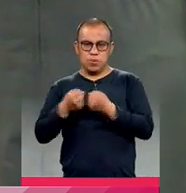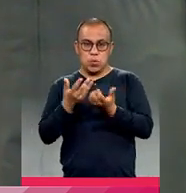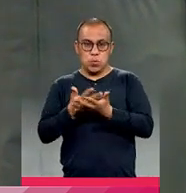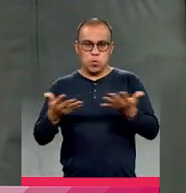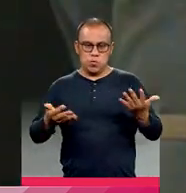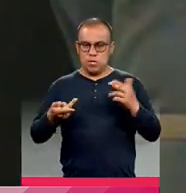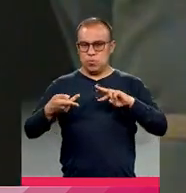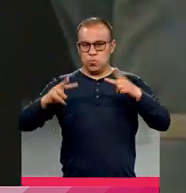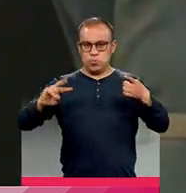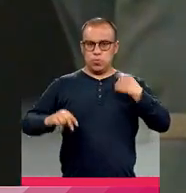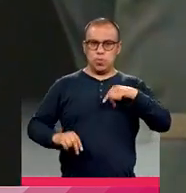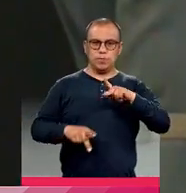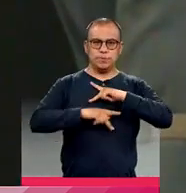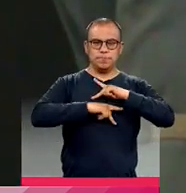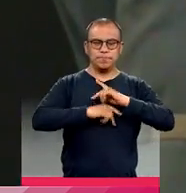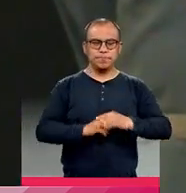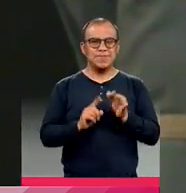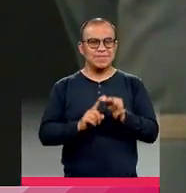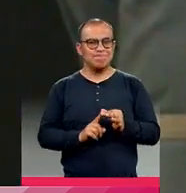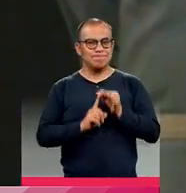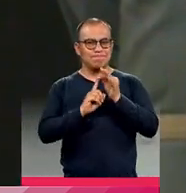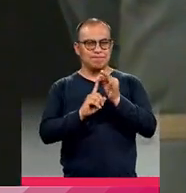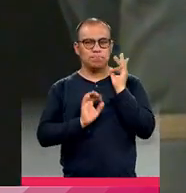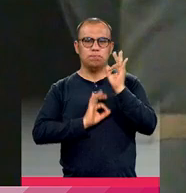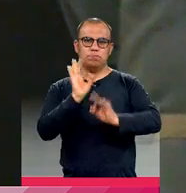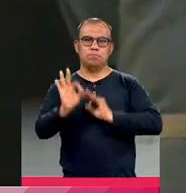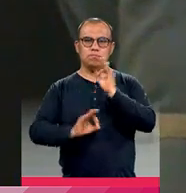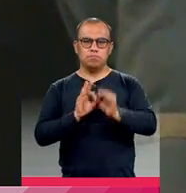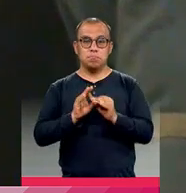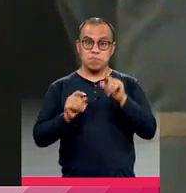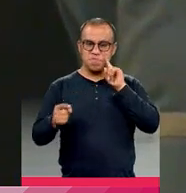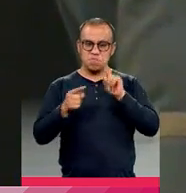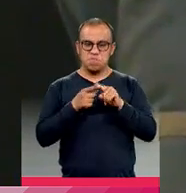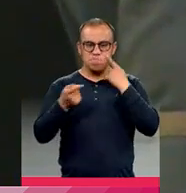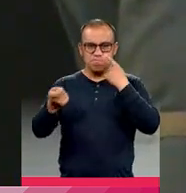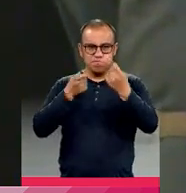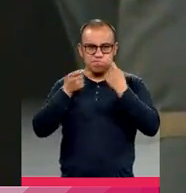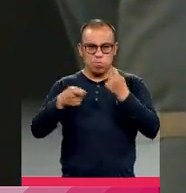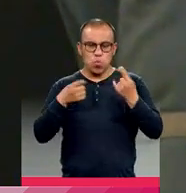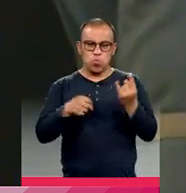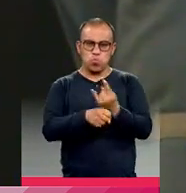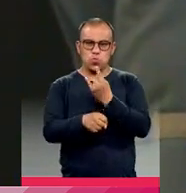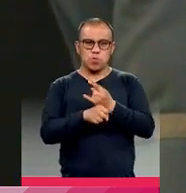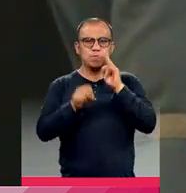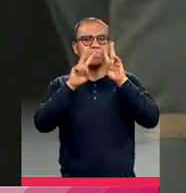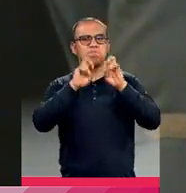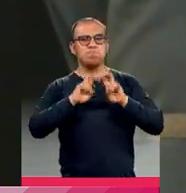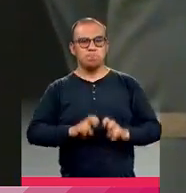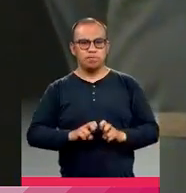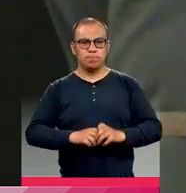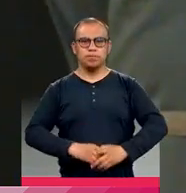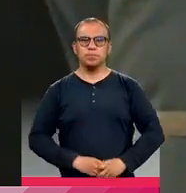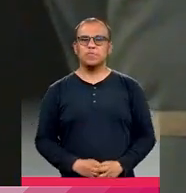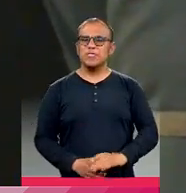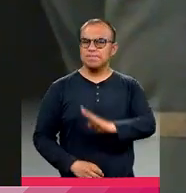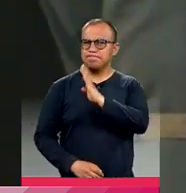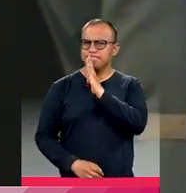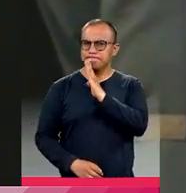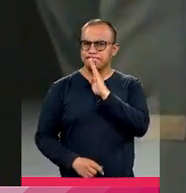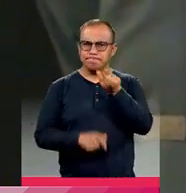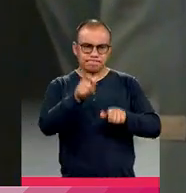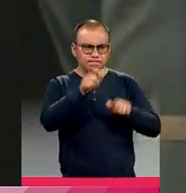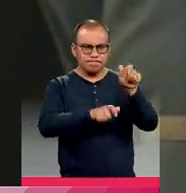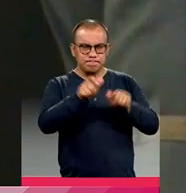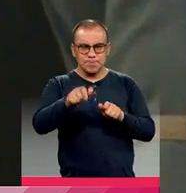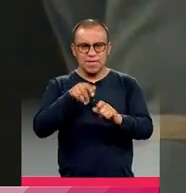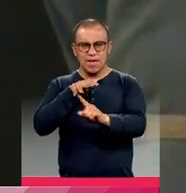ajeno. Vamos a tener especial cuidado en buscar encontrar a través de la investigación quiénes fueron los